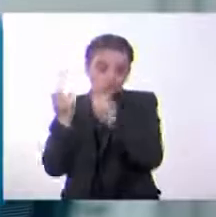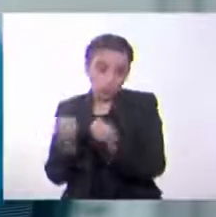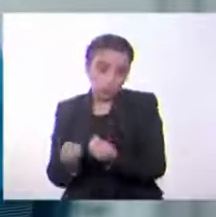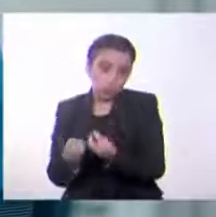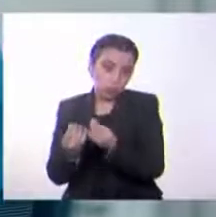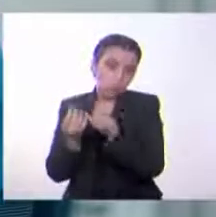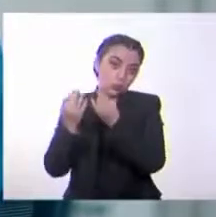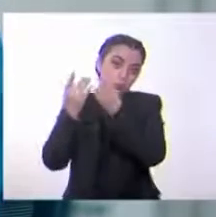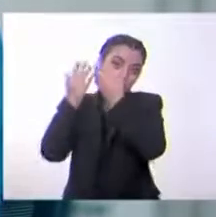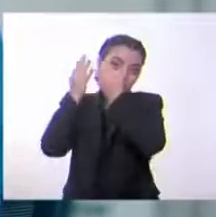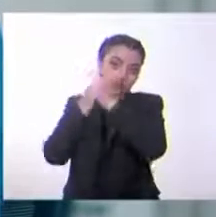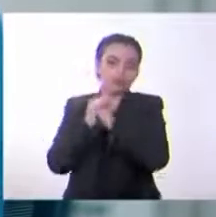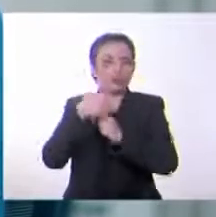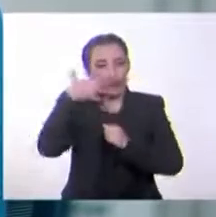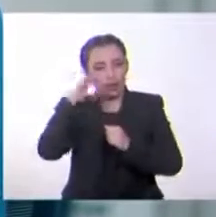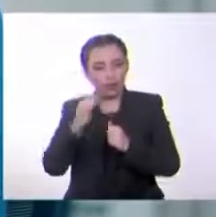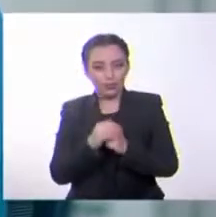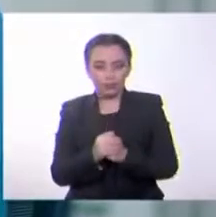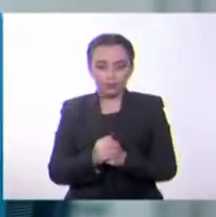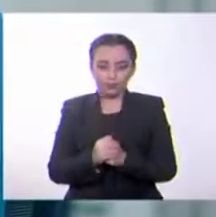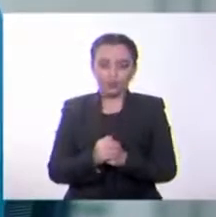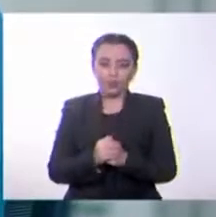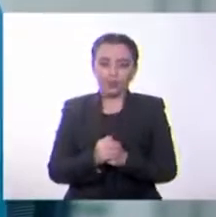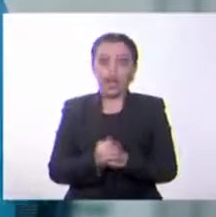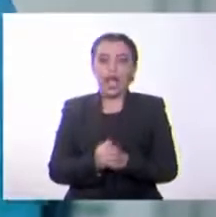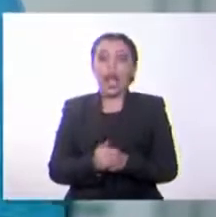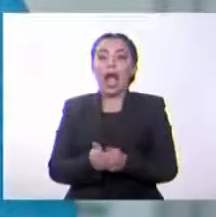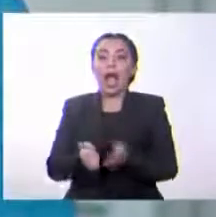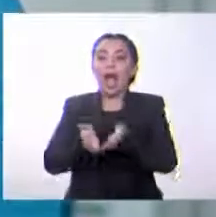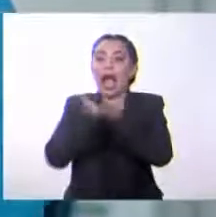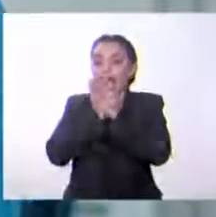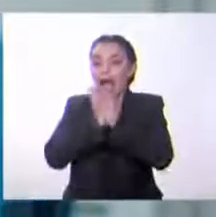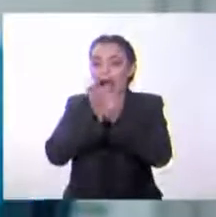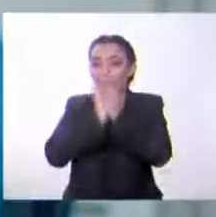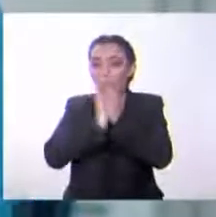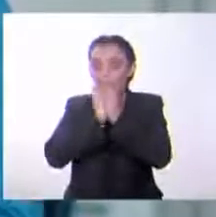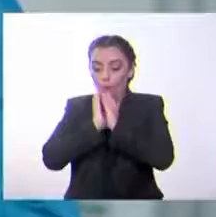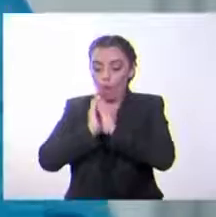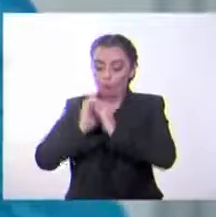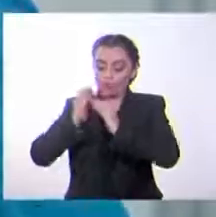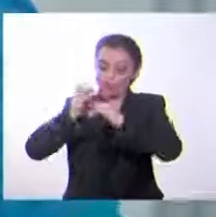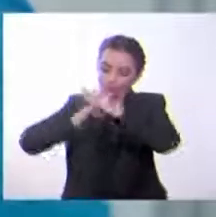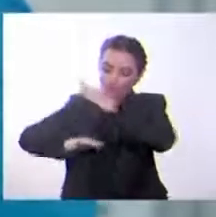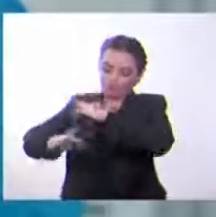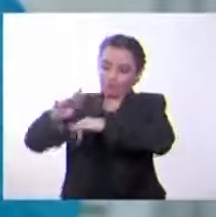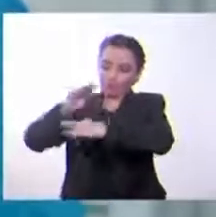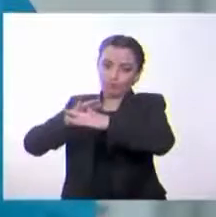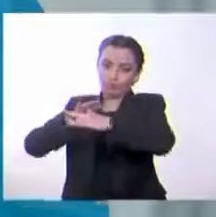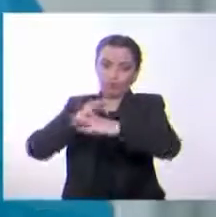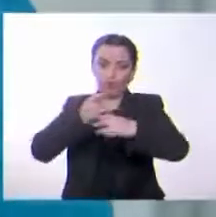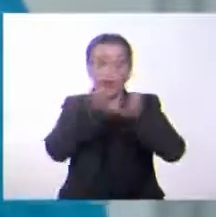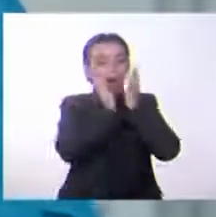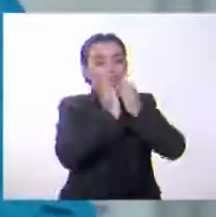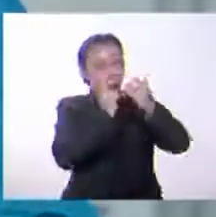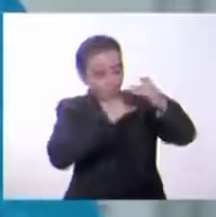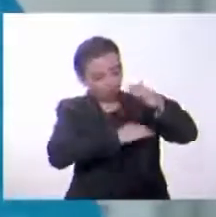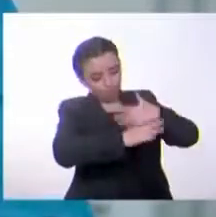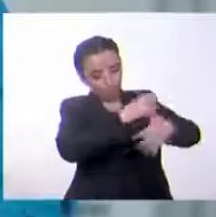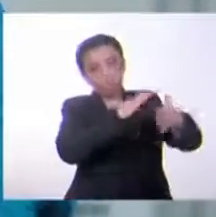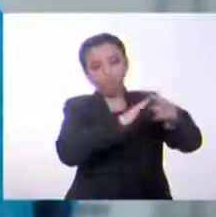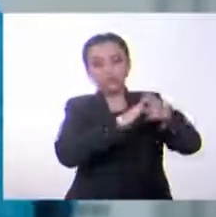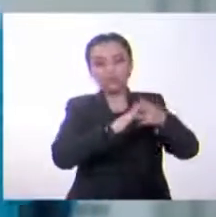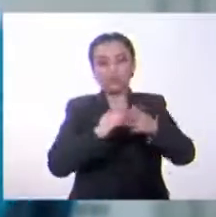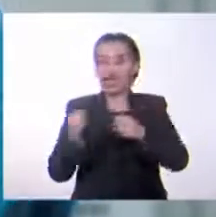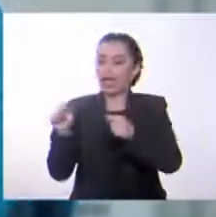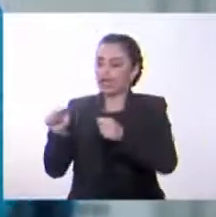masas de agua caliente y agua fría, la manera en la que estos viajan es